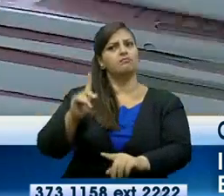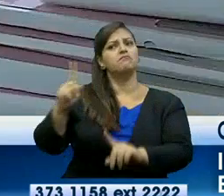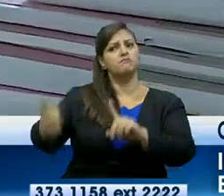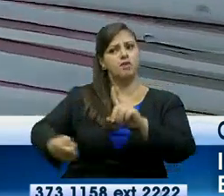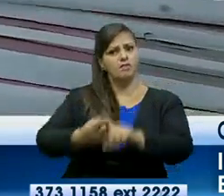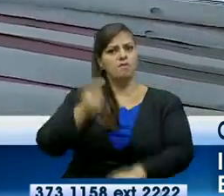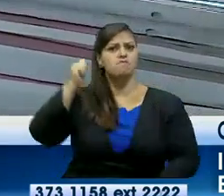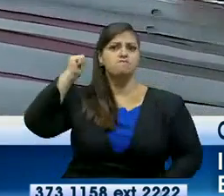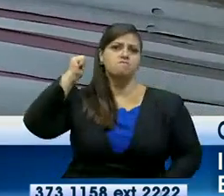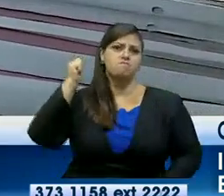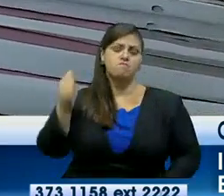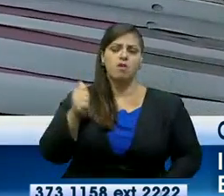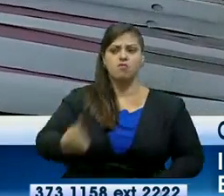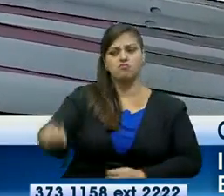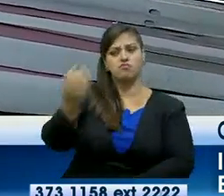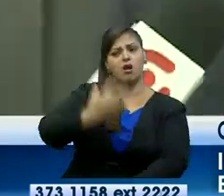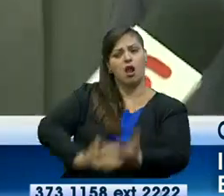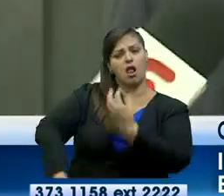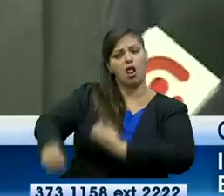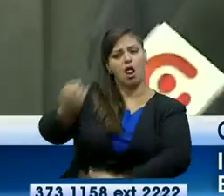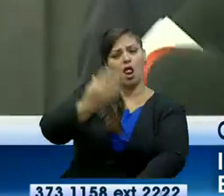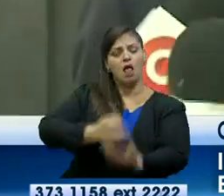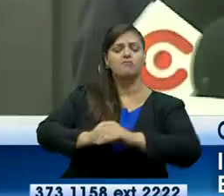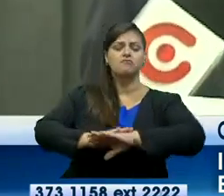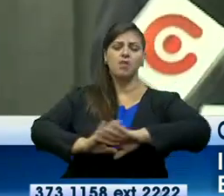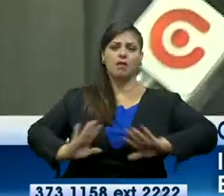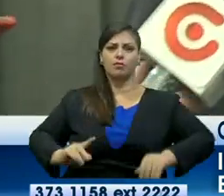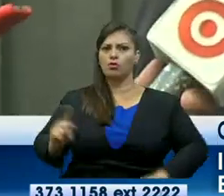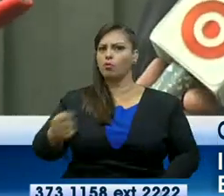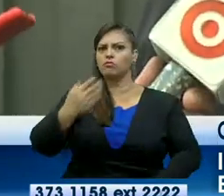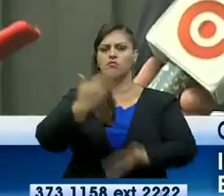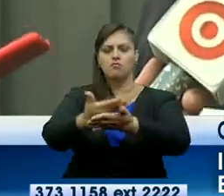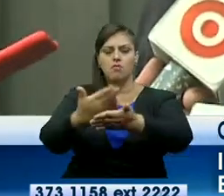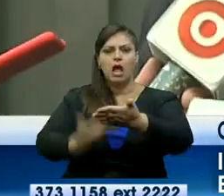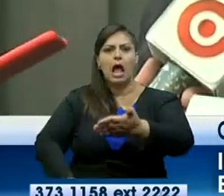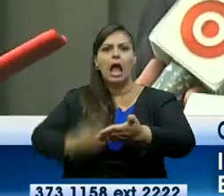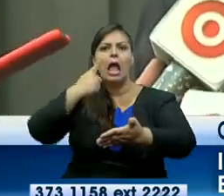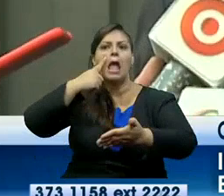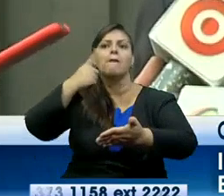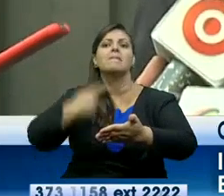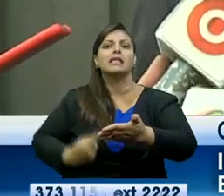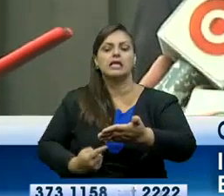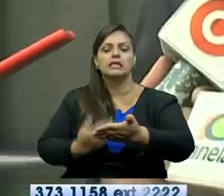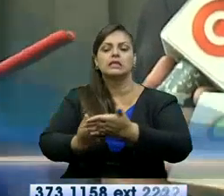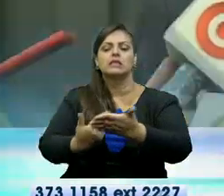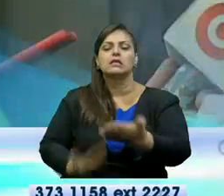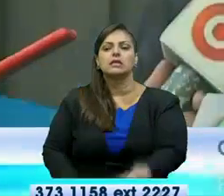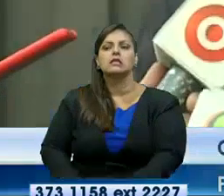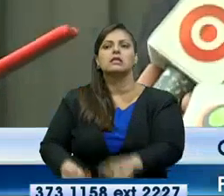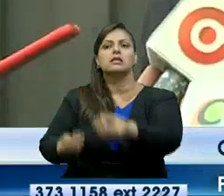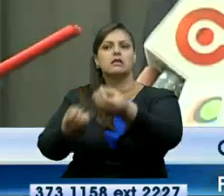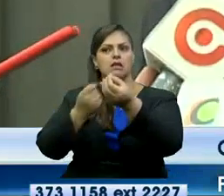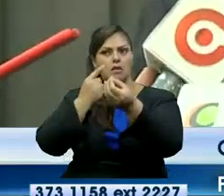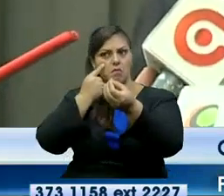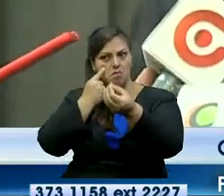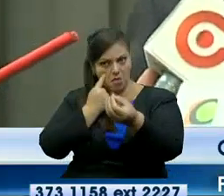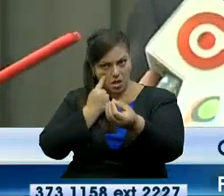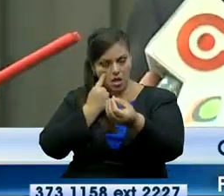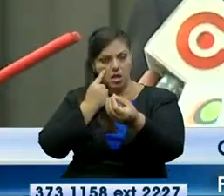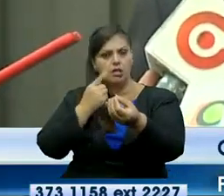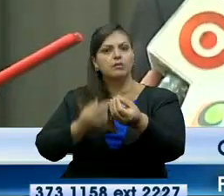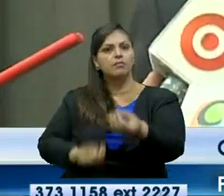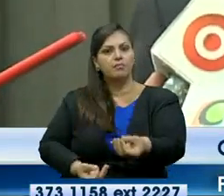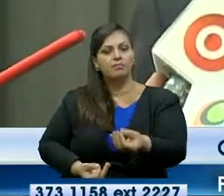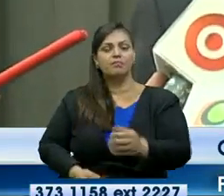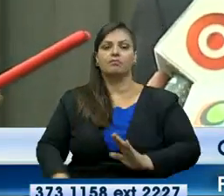entregue Pareja deberá ser corroborada. El acuerdo se podría firmar el mismo día de hoy si fuera el caso. El problema no está en firmar el acuerdo, el problema está en que de acuerdo